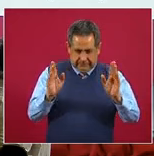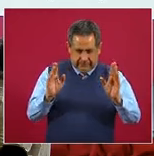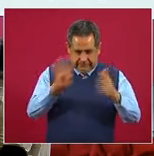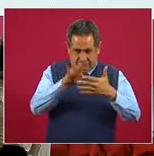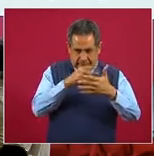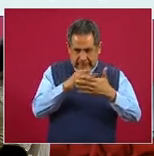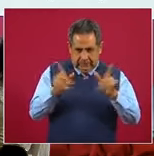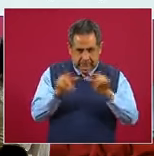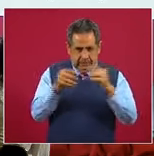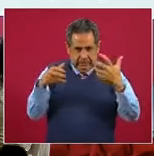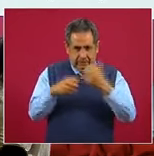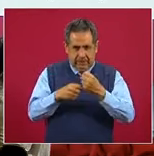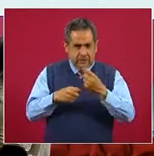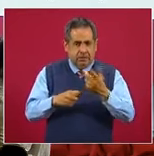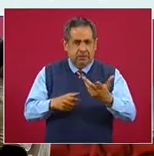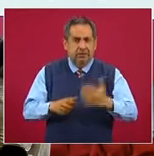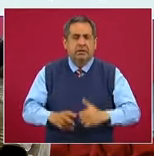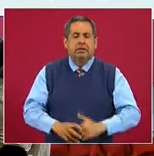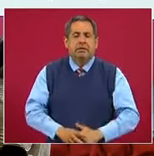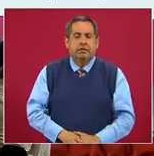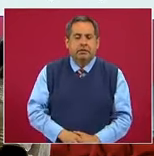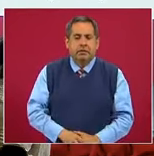en resumen, podemos